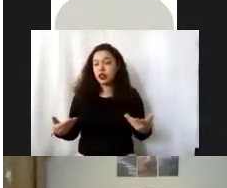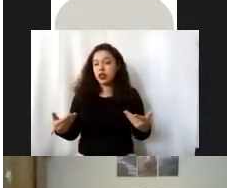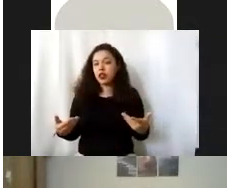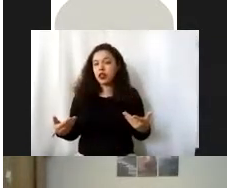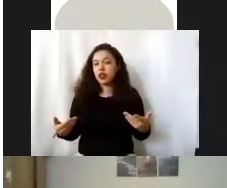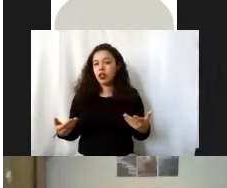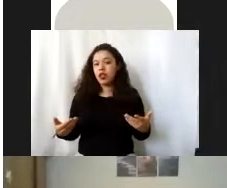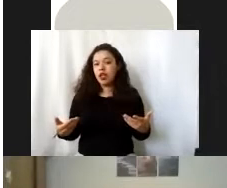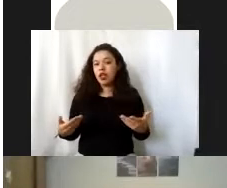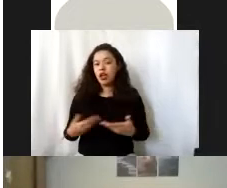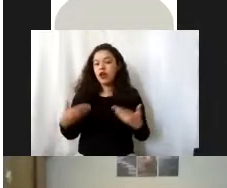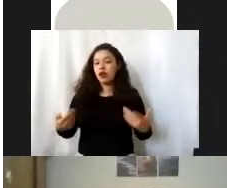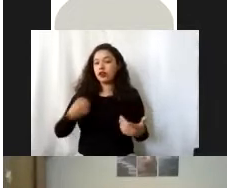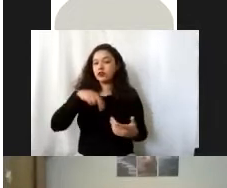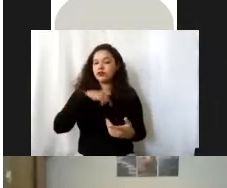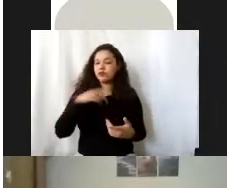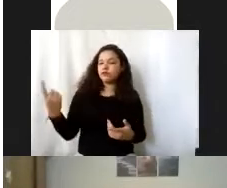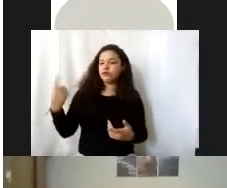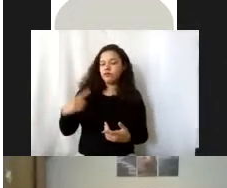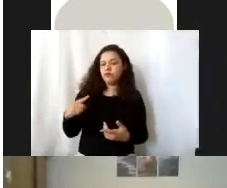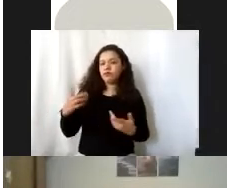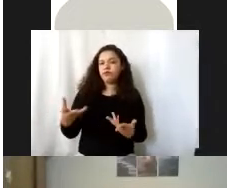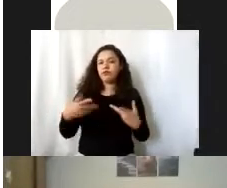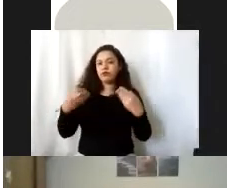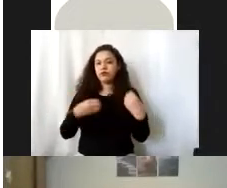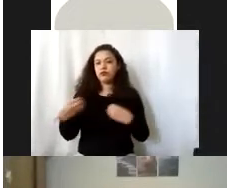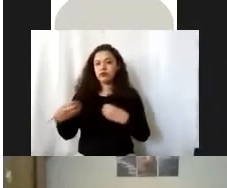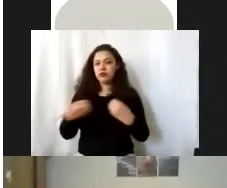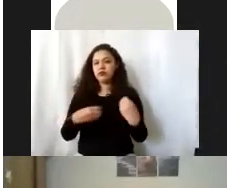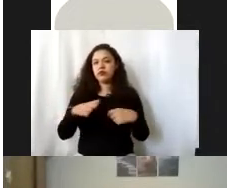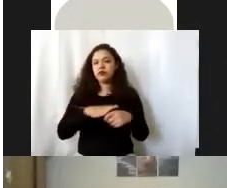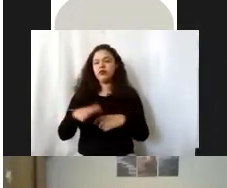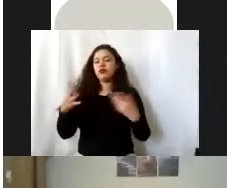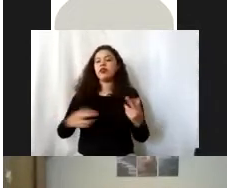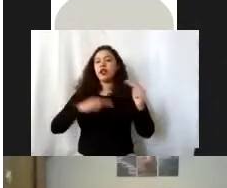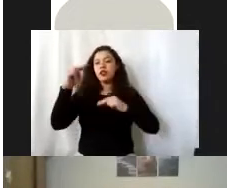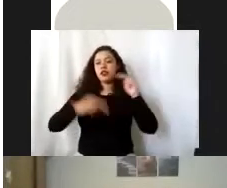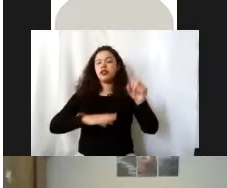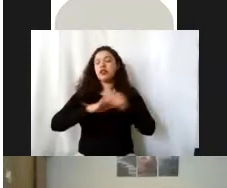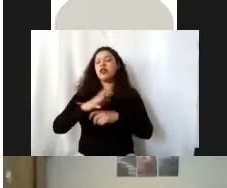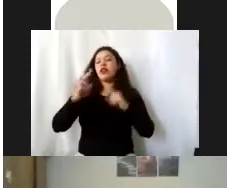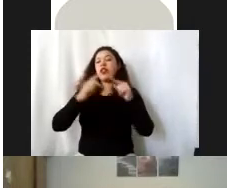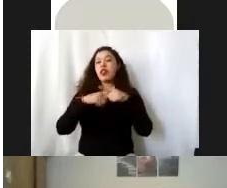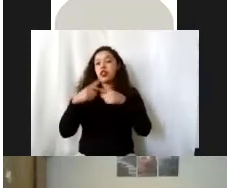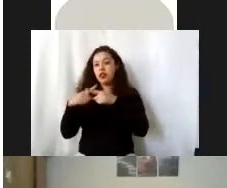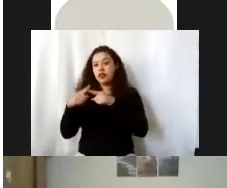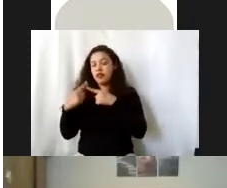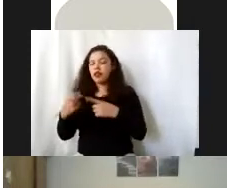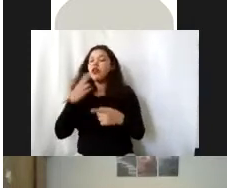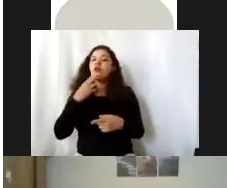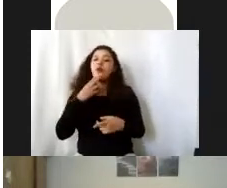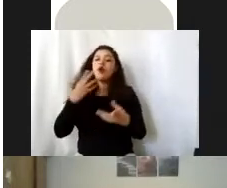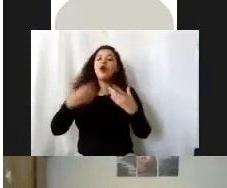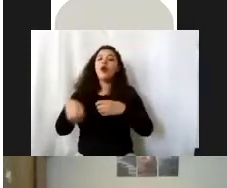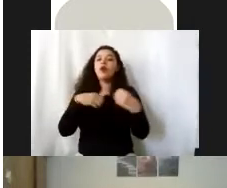rigiendo. La ocupación, también ya hay una clasificación de las diferentes ocupaciones que